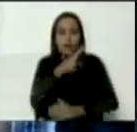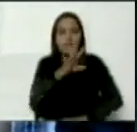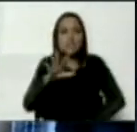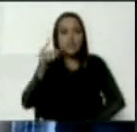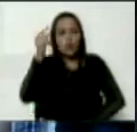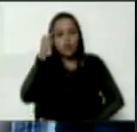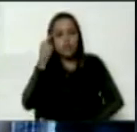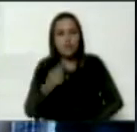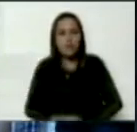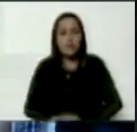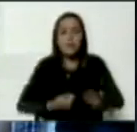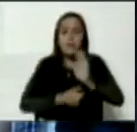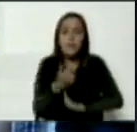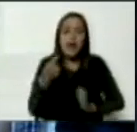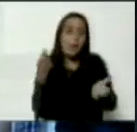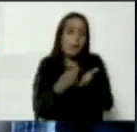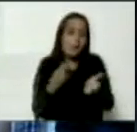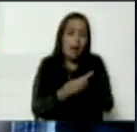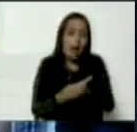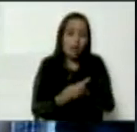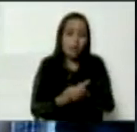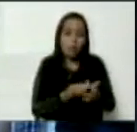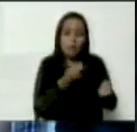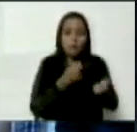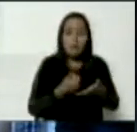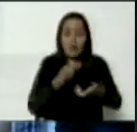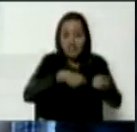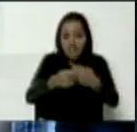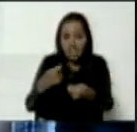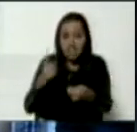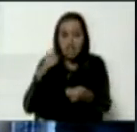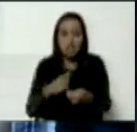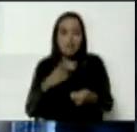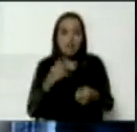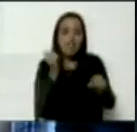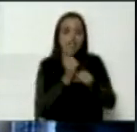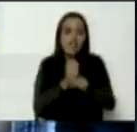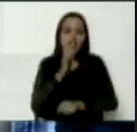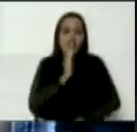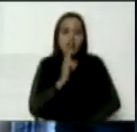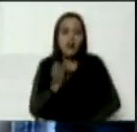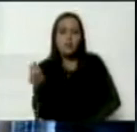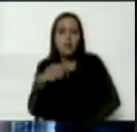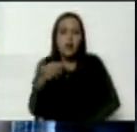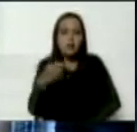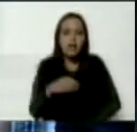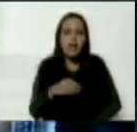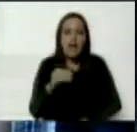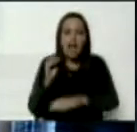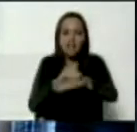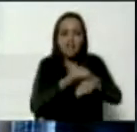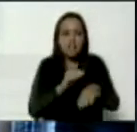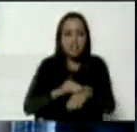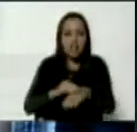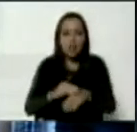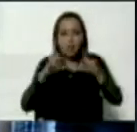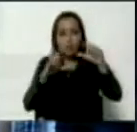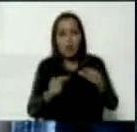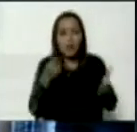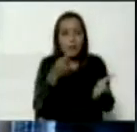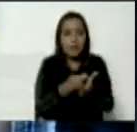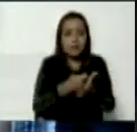de despacho, aseguramiento y transacciones bancarias, así como aumento reportado de precios para todos los